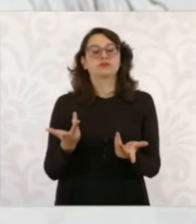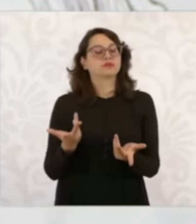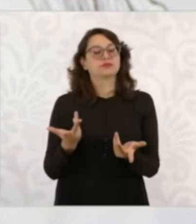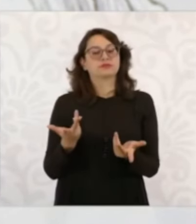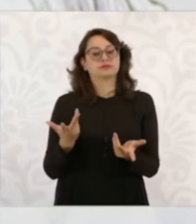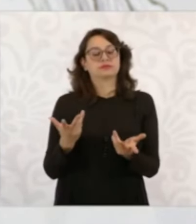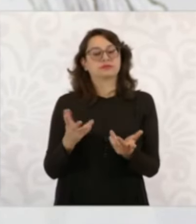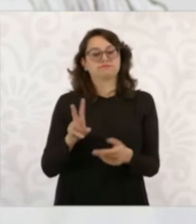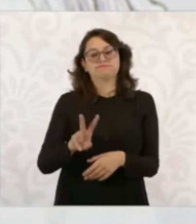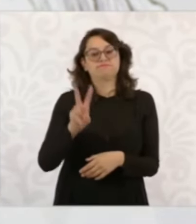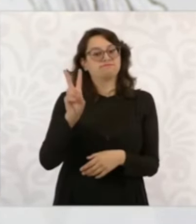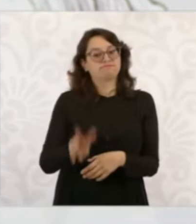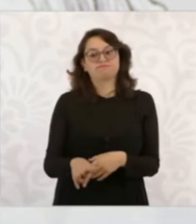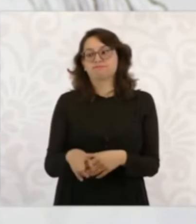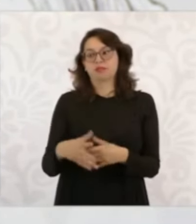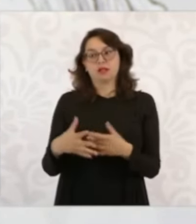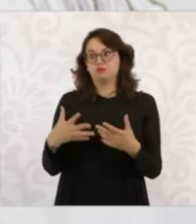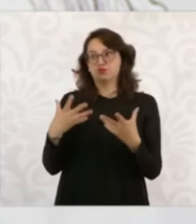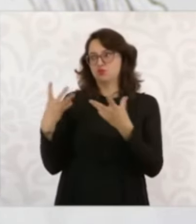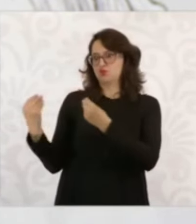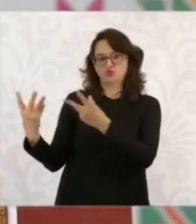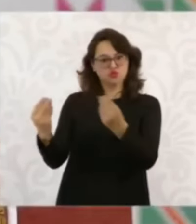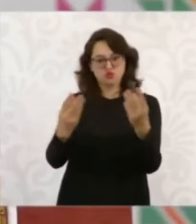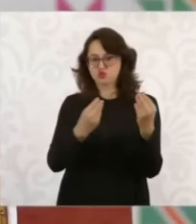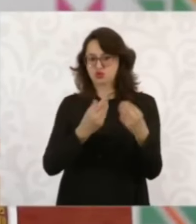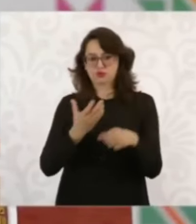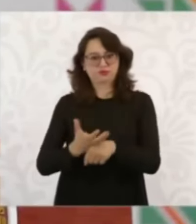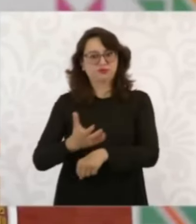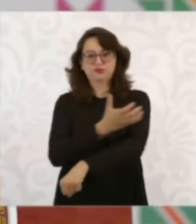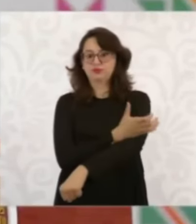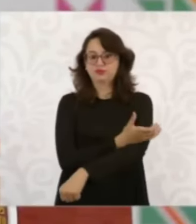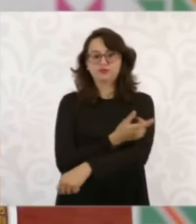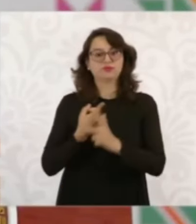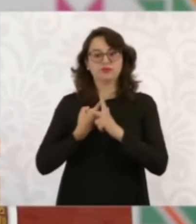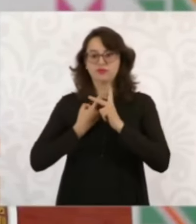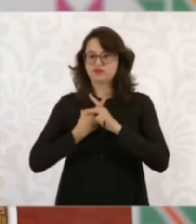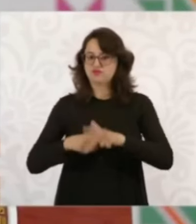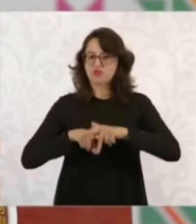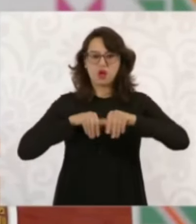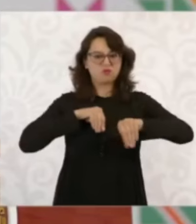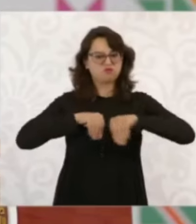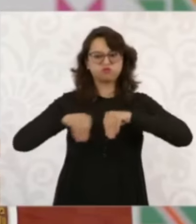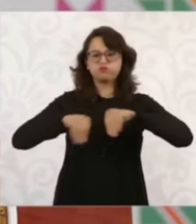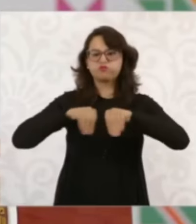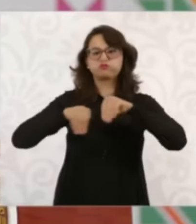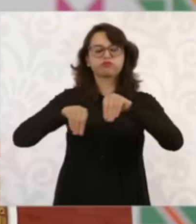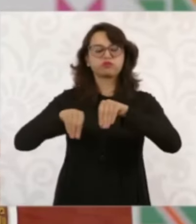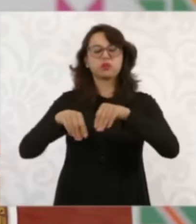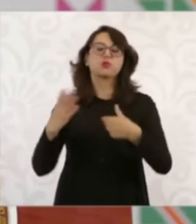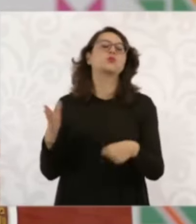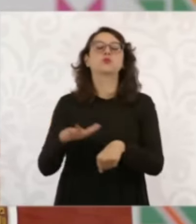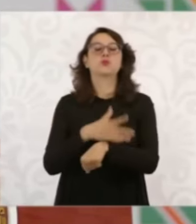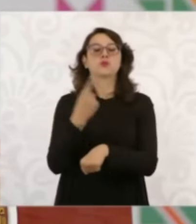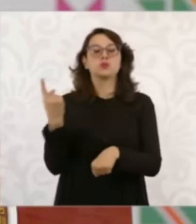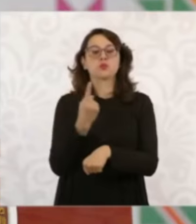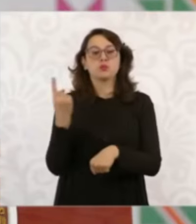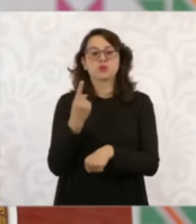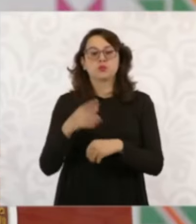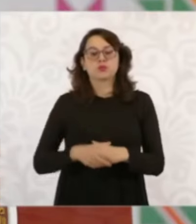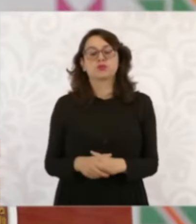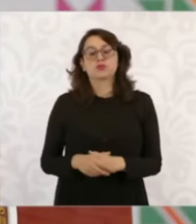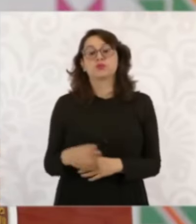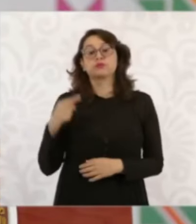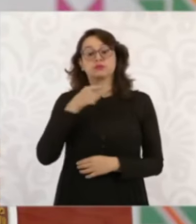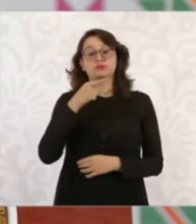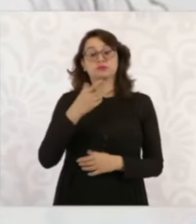generación muy grande. ¿Por qué se dio ese movimiento? Porque el entonces rector Carpizo